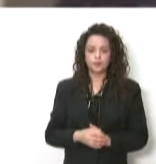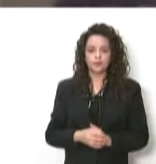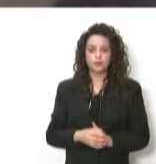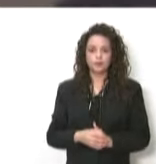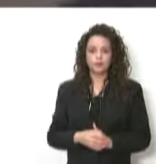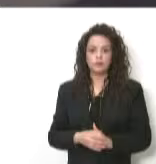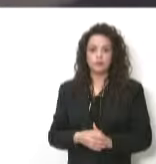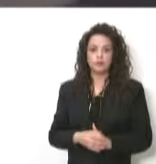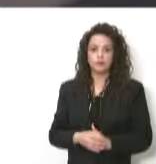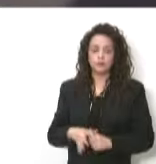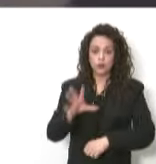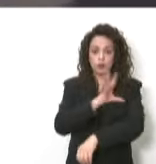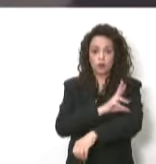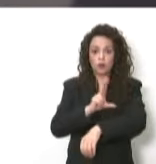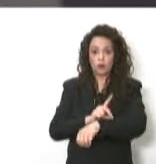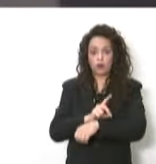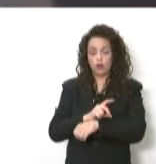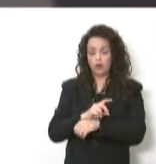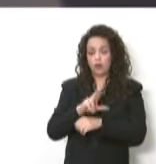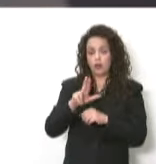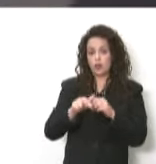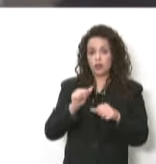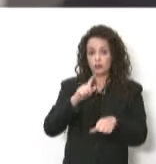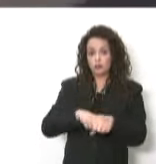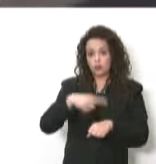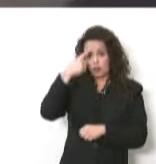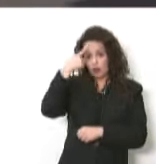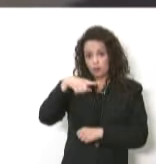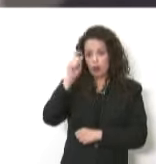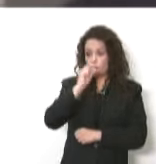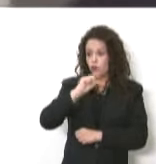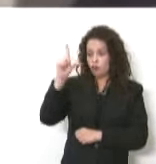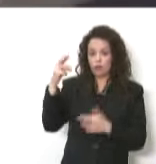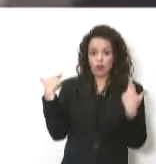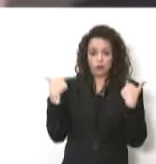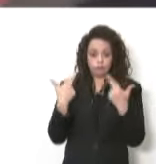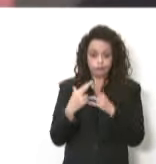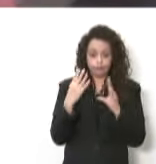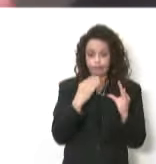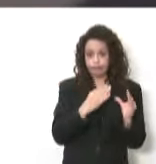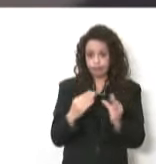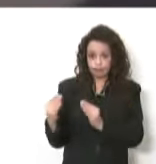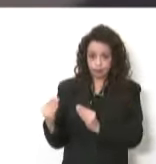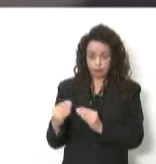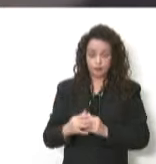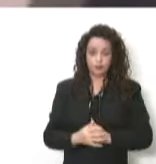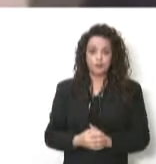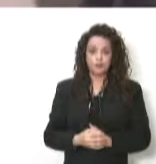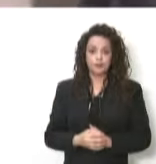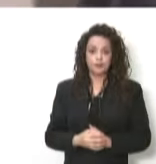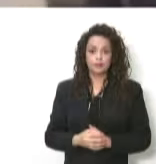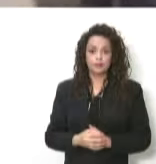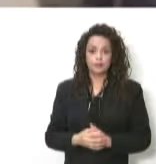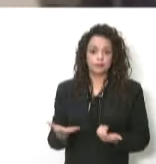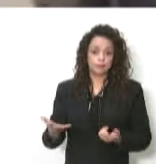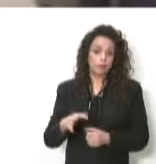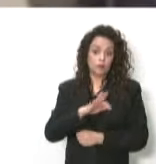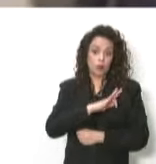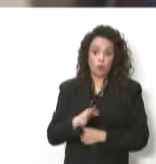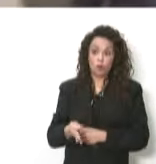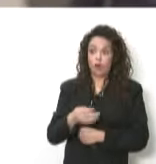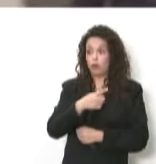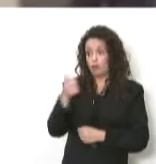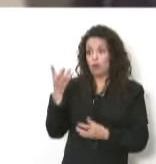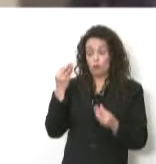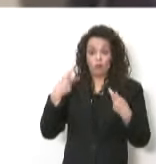la Coordinación Nacional de Servicio Profesional Docente, que bueno, para, no, a lo mejor no puede ser de masivo interés, pero para algunos